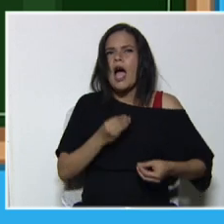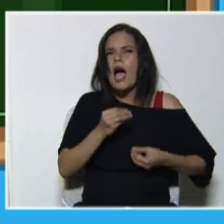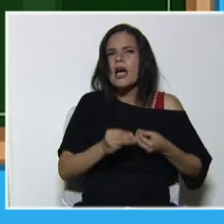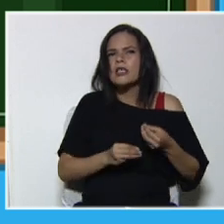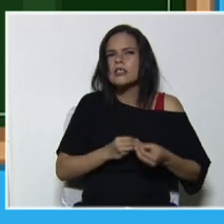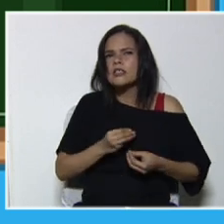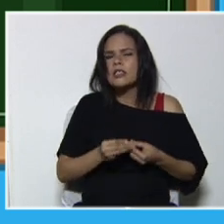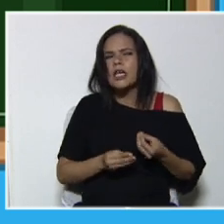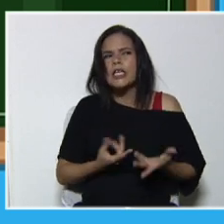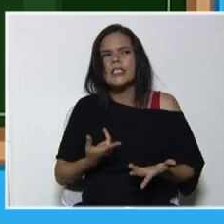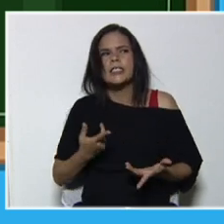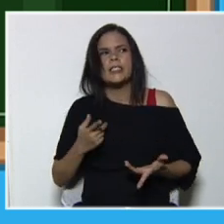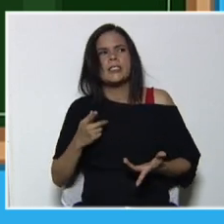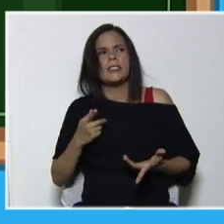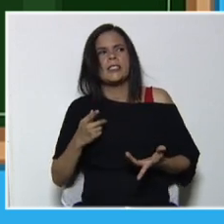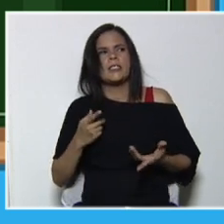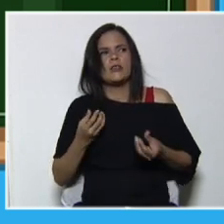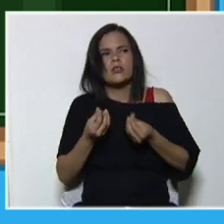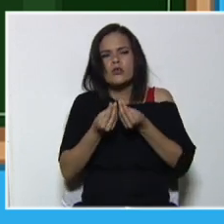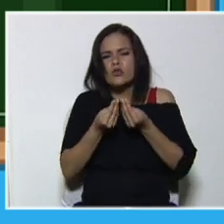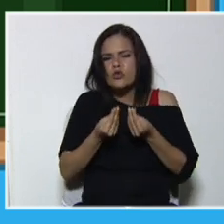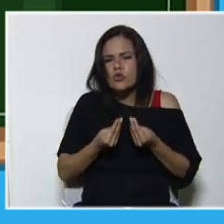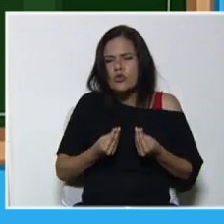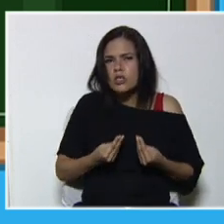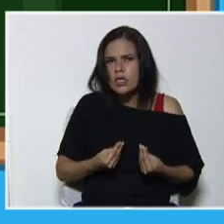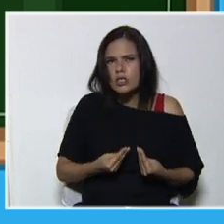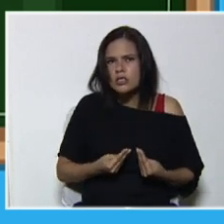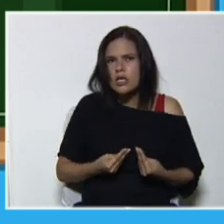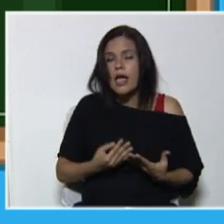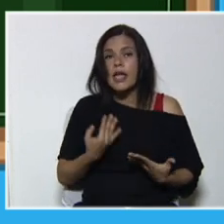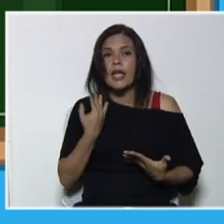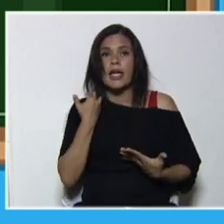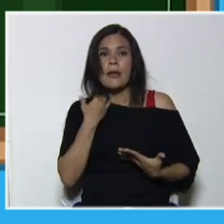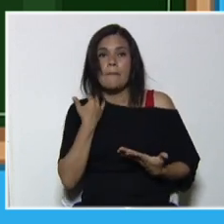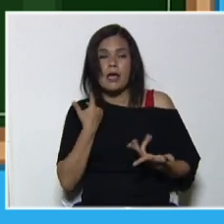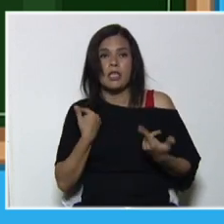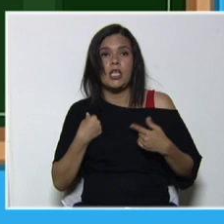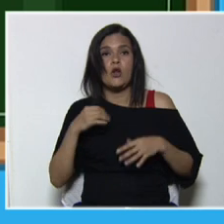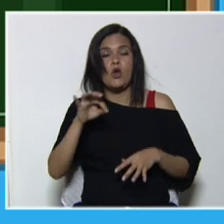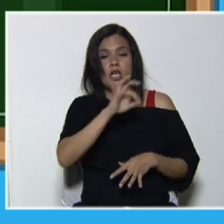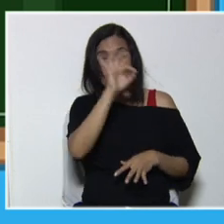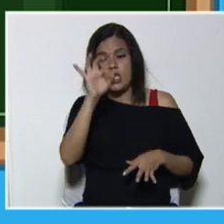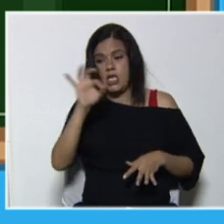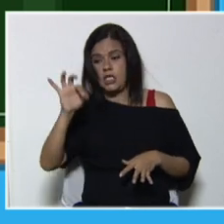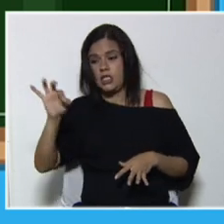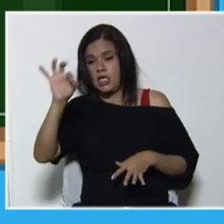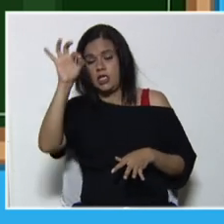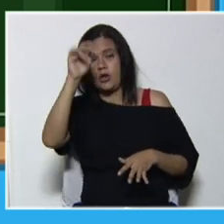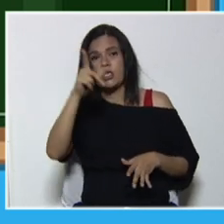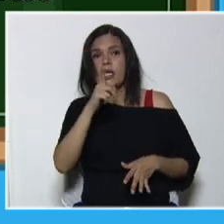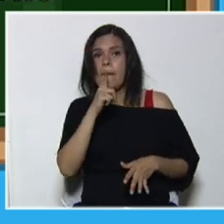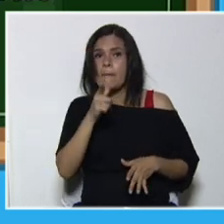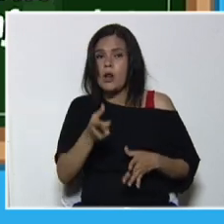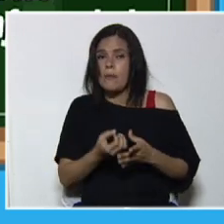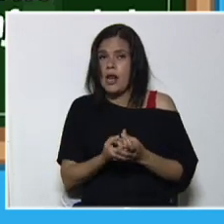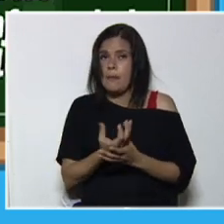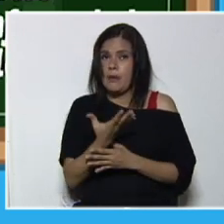agroinsecticida de acuerdo a las necesidades del sistema del conuco o vivero, huerto o jardín que tengamos en nuestra casa.